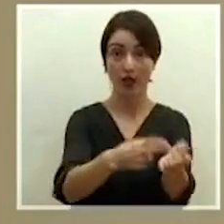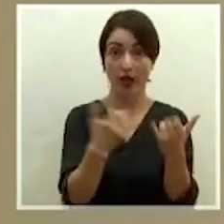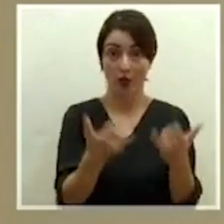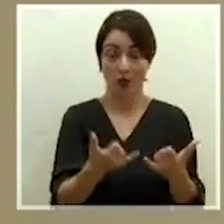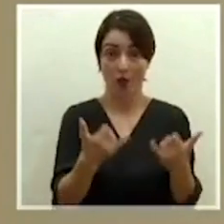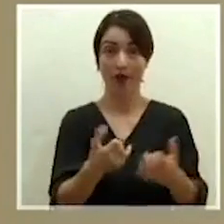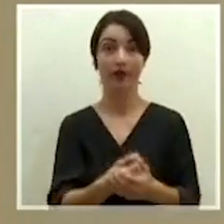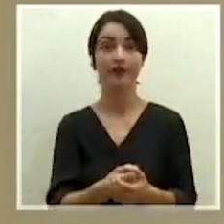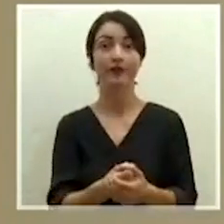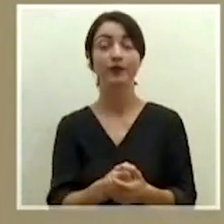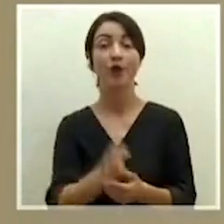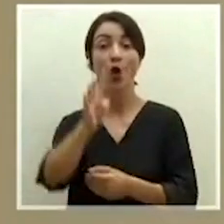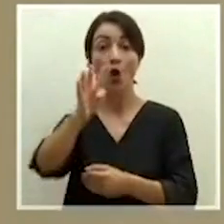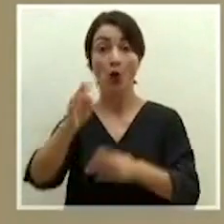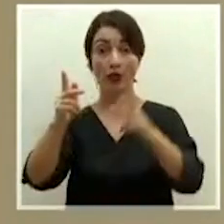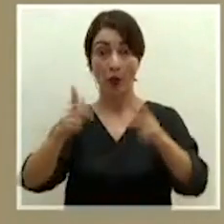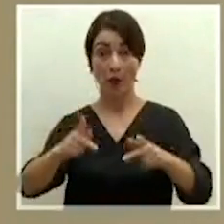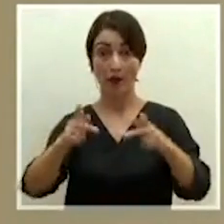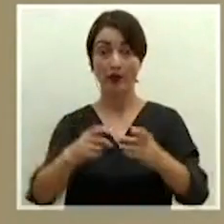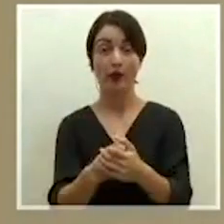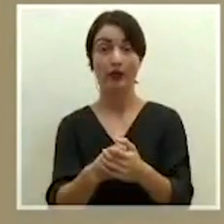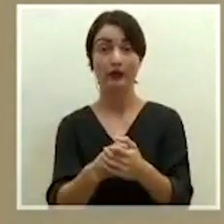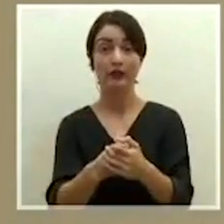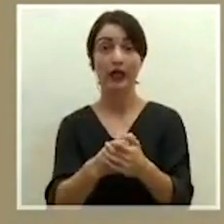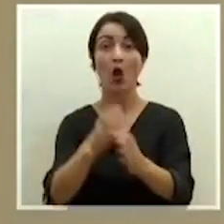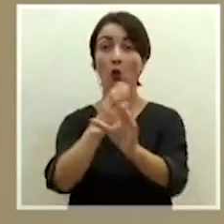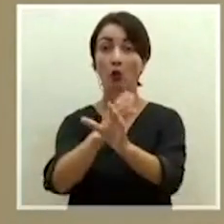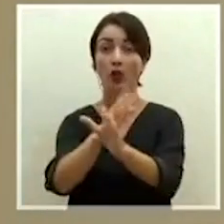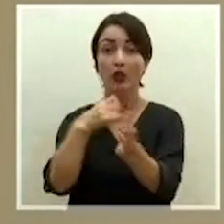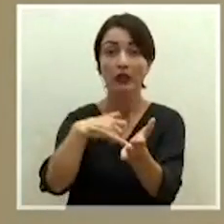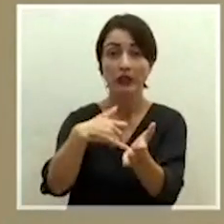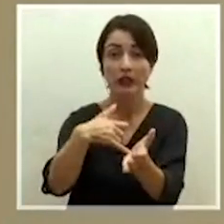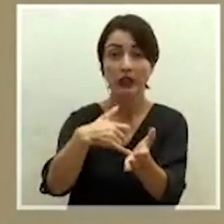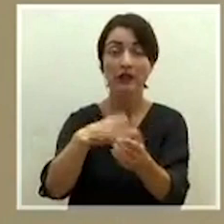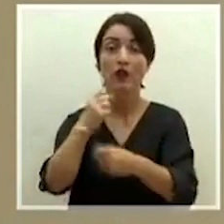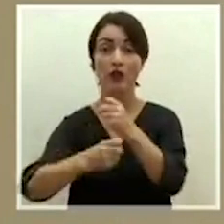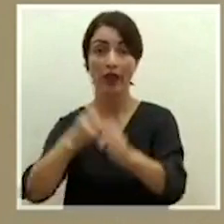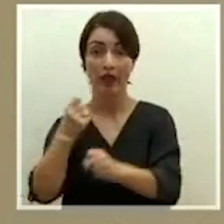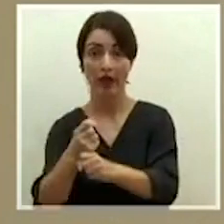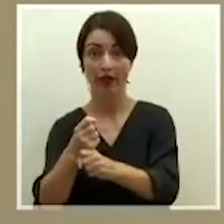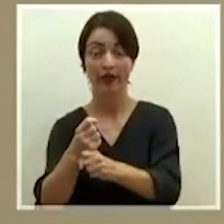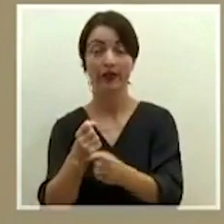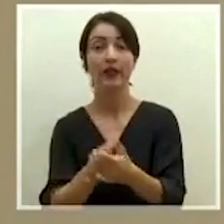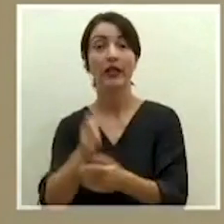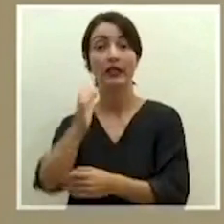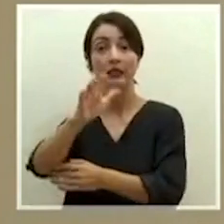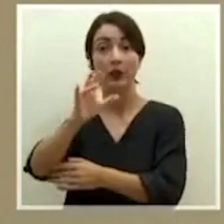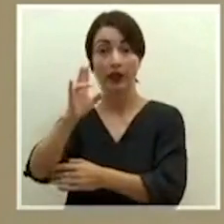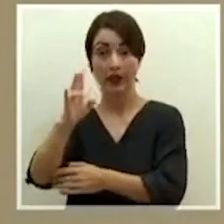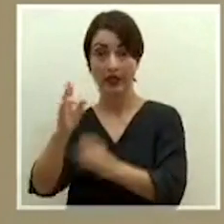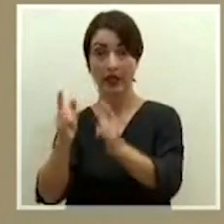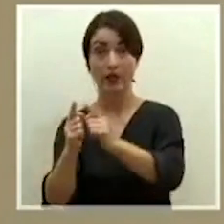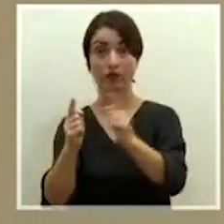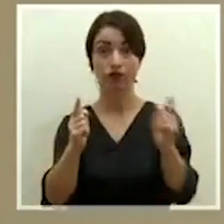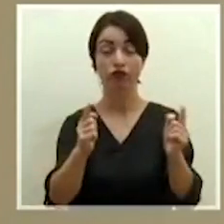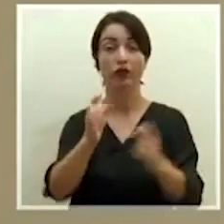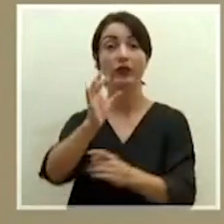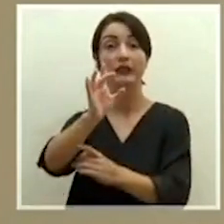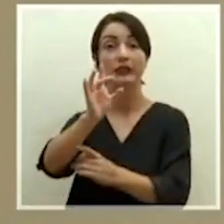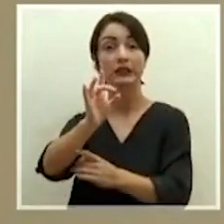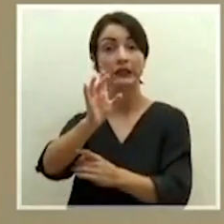momento, 4 de ellas se encuentran en cuidados intensivos con un rango de edad de los 57 a los 72